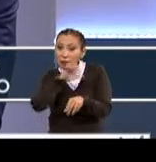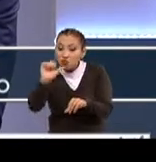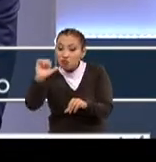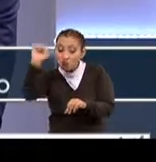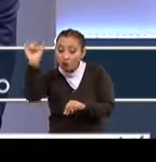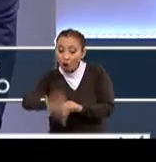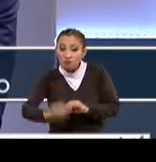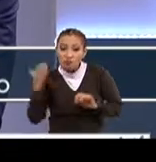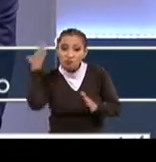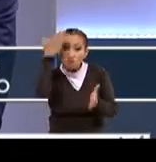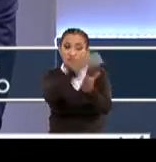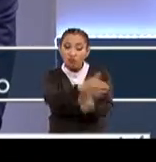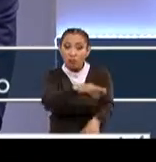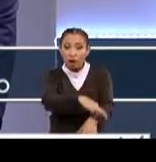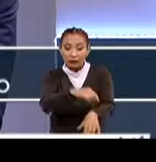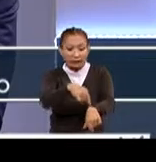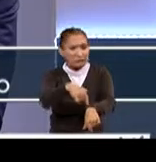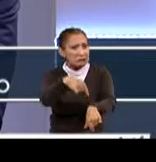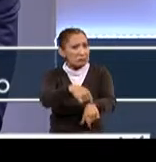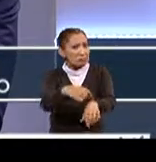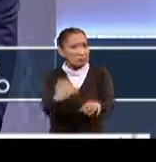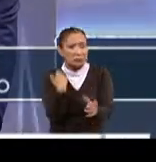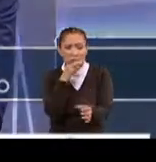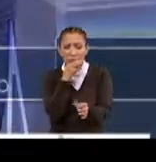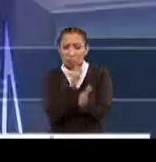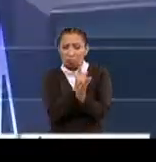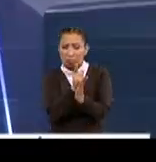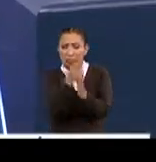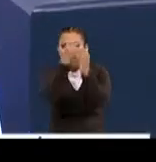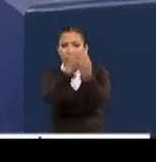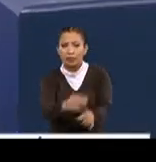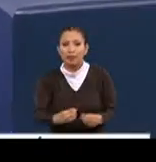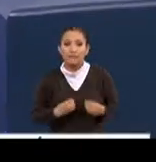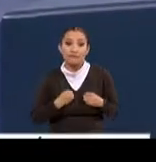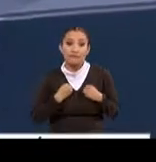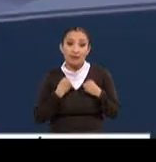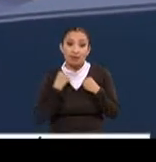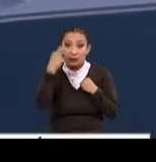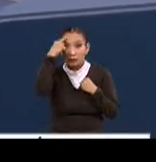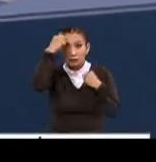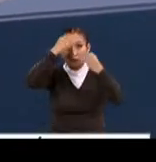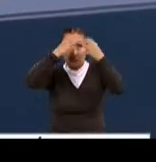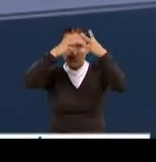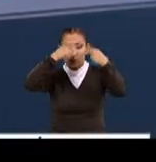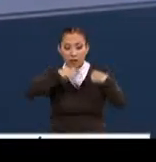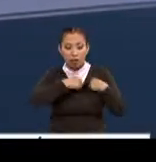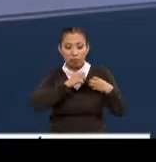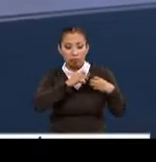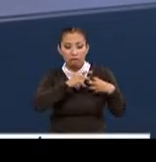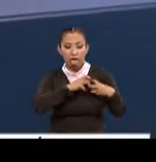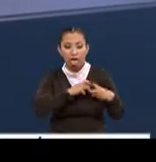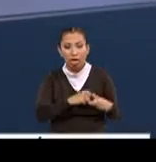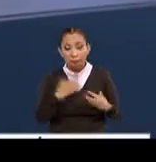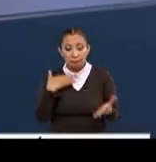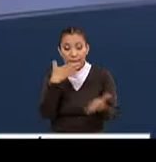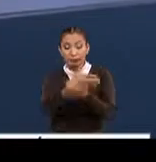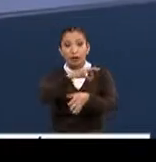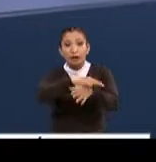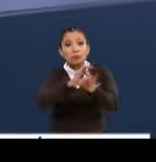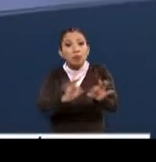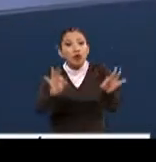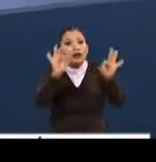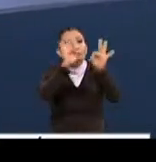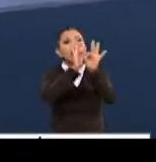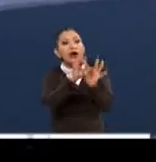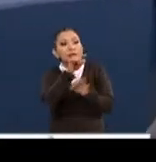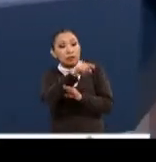médico inmediatamente. Urgencias. El tiempo es vital. Cada minuto que se pierde, se están perdiendo células cardíacas. Y una vez llegando con el médico, también es muy